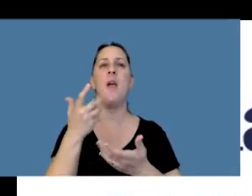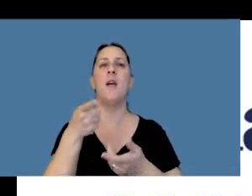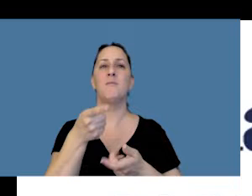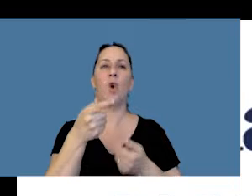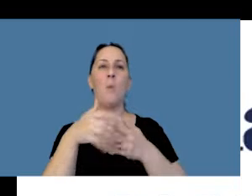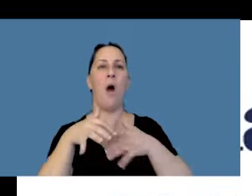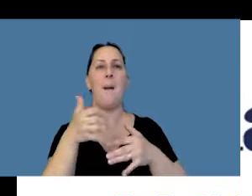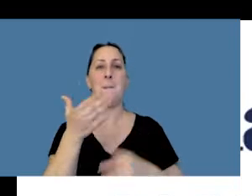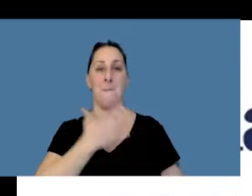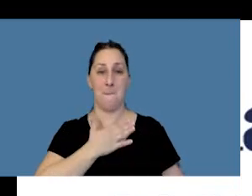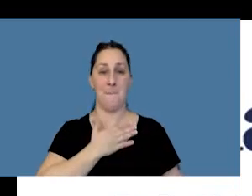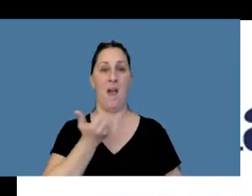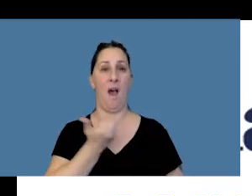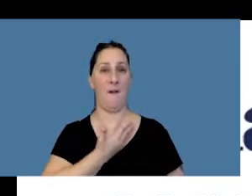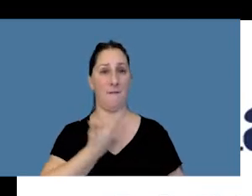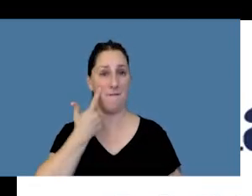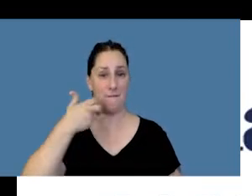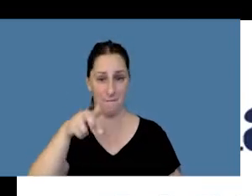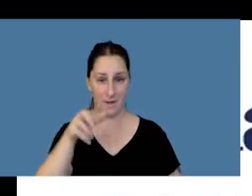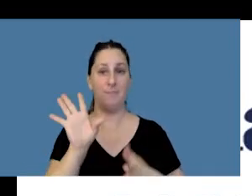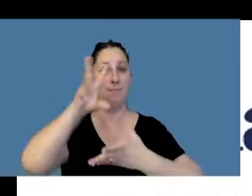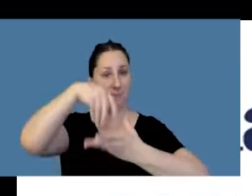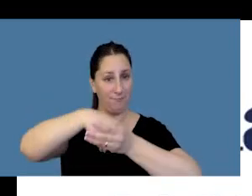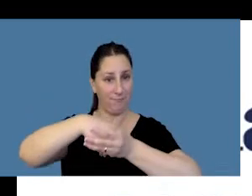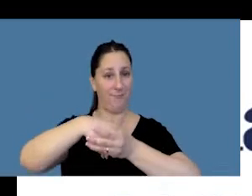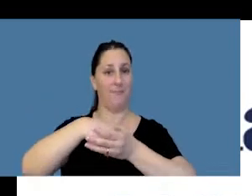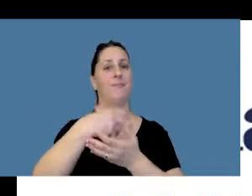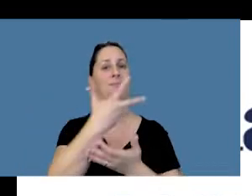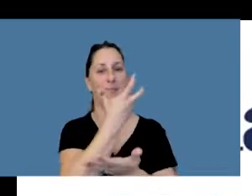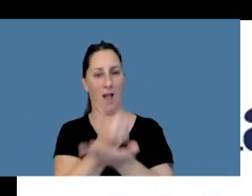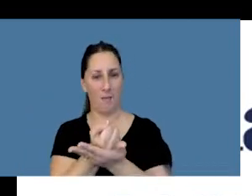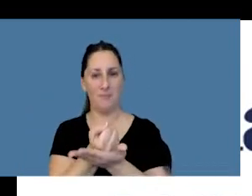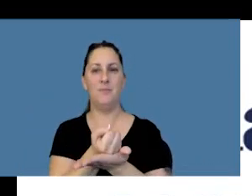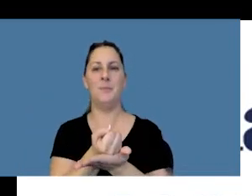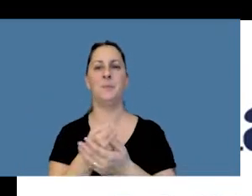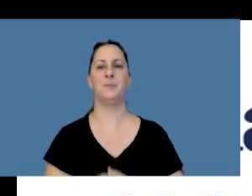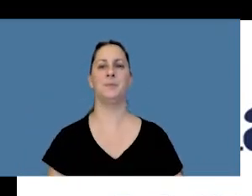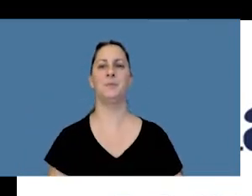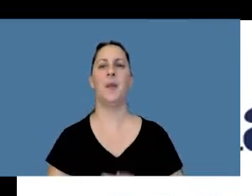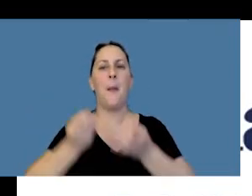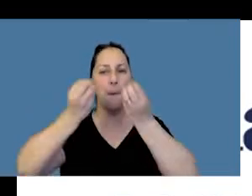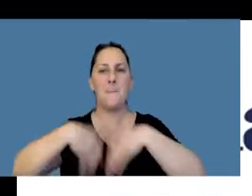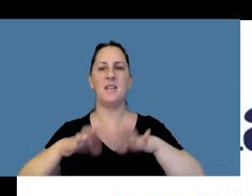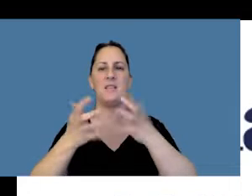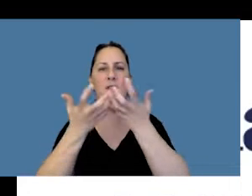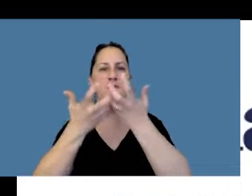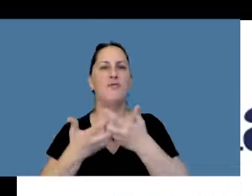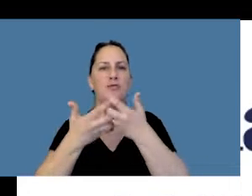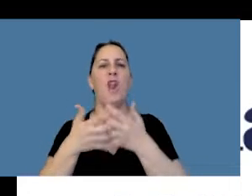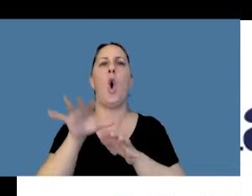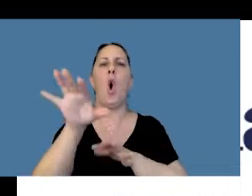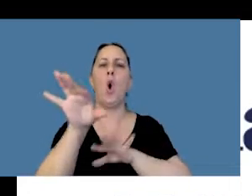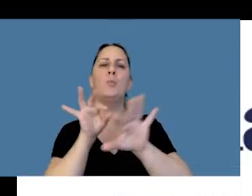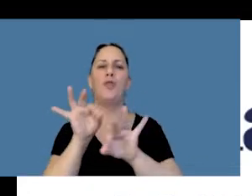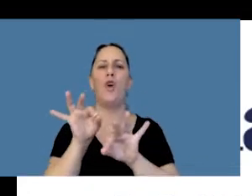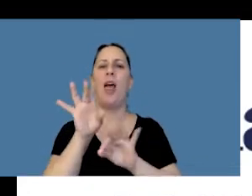donde dentro de esta aplicación que ya está vigente, se pone en vigencia la opción datos